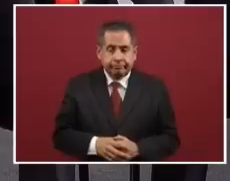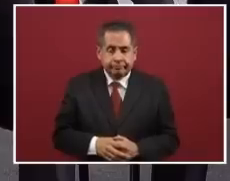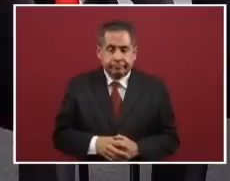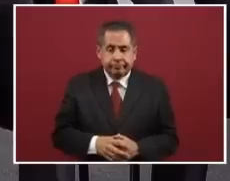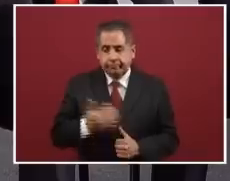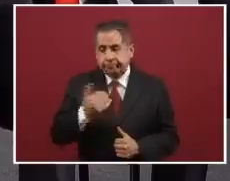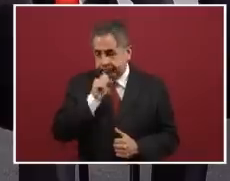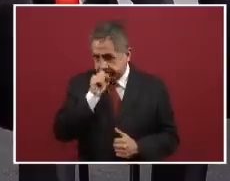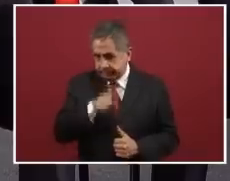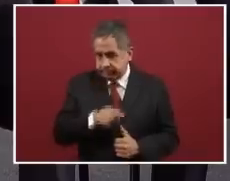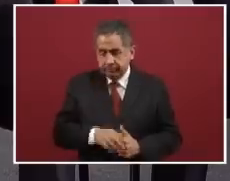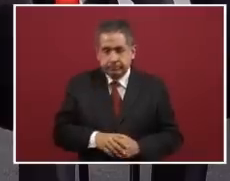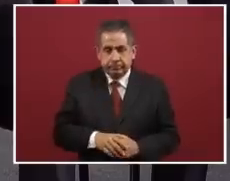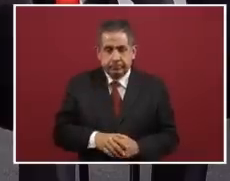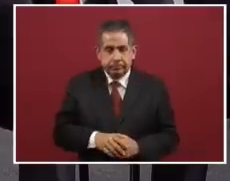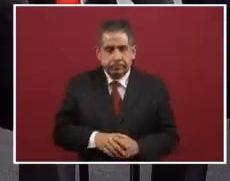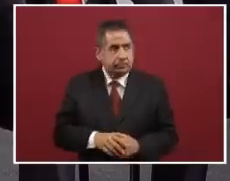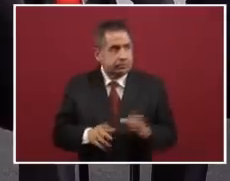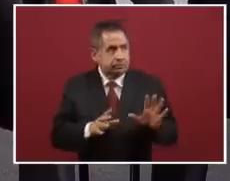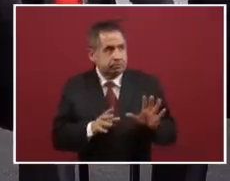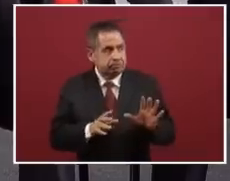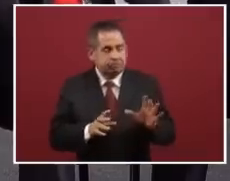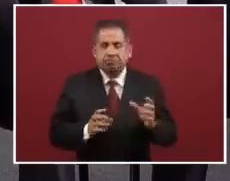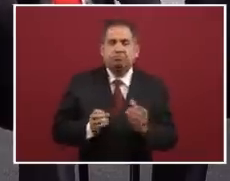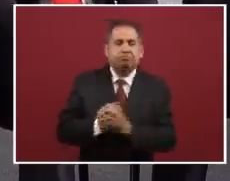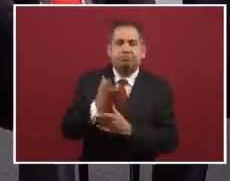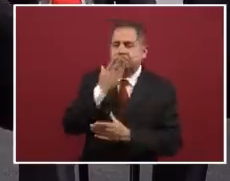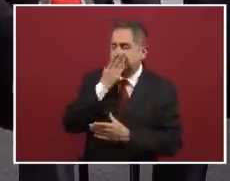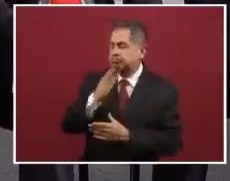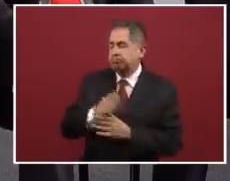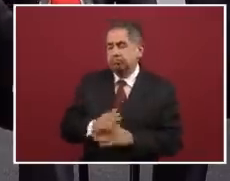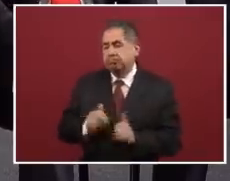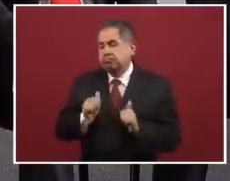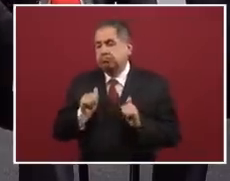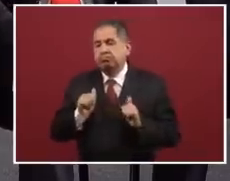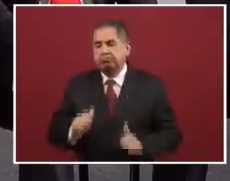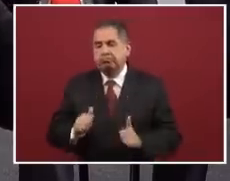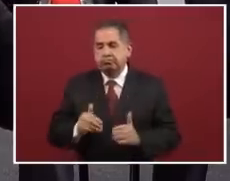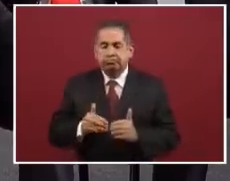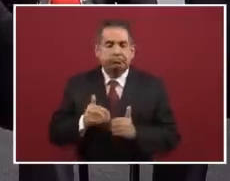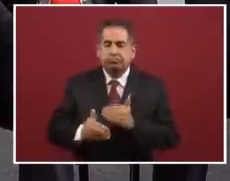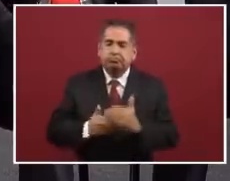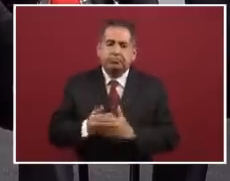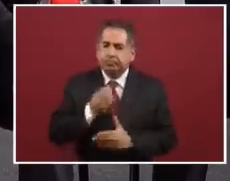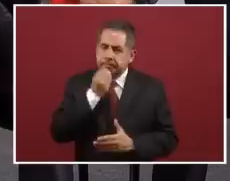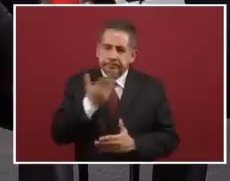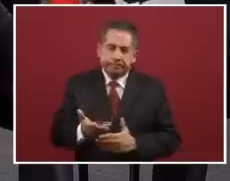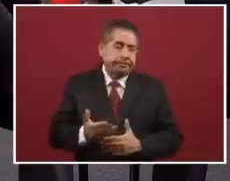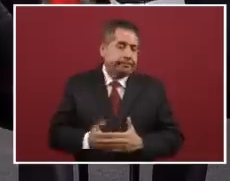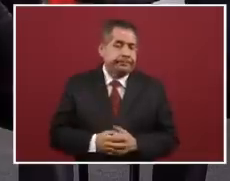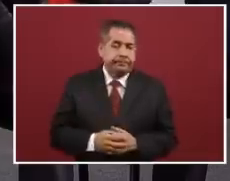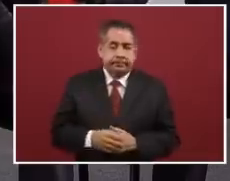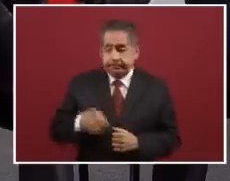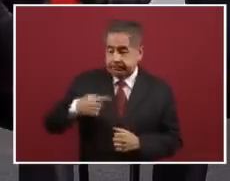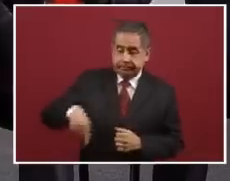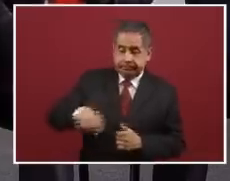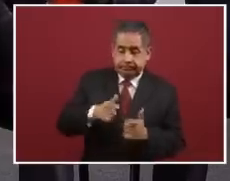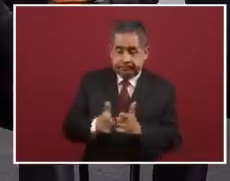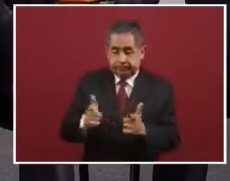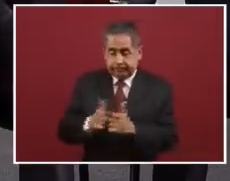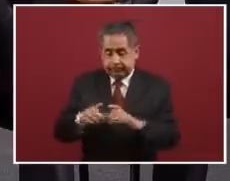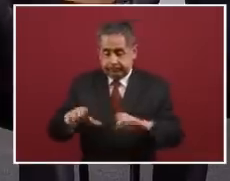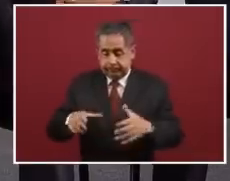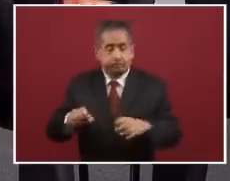Y salieron bien, salieron adelante los integrantes de nuestro